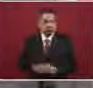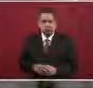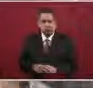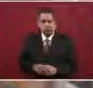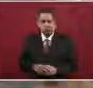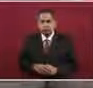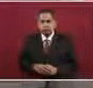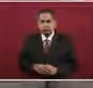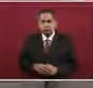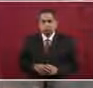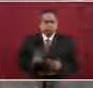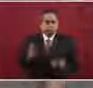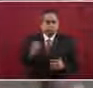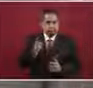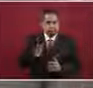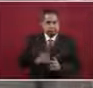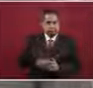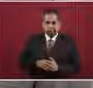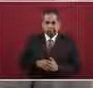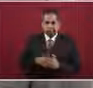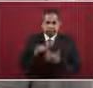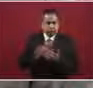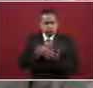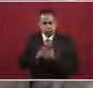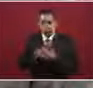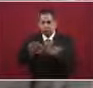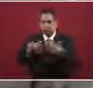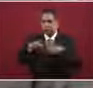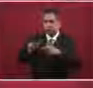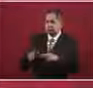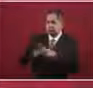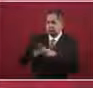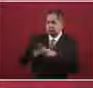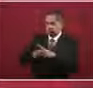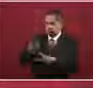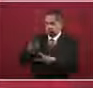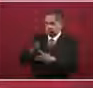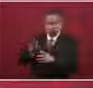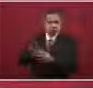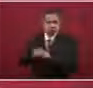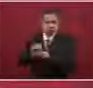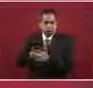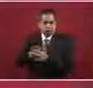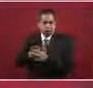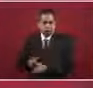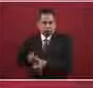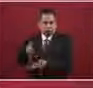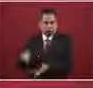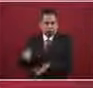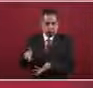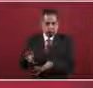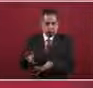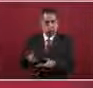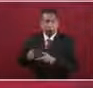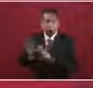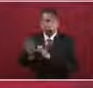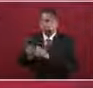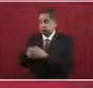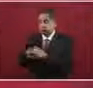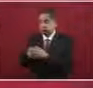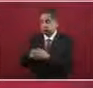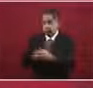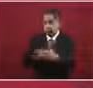y que se mantenga la representatividad y que incluso que las minorías